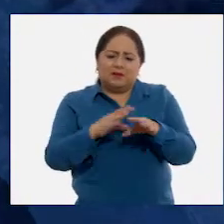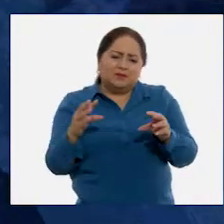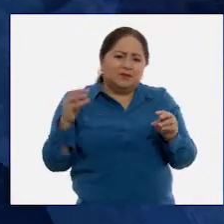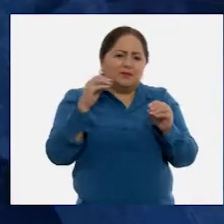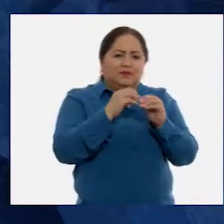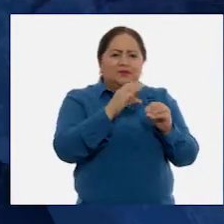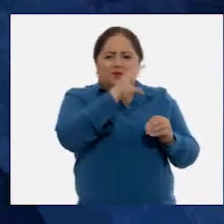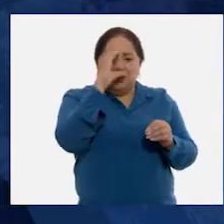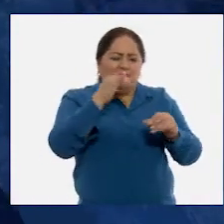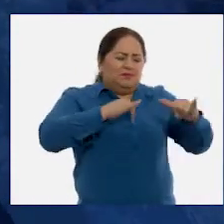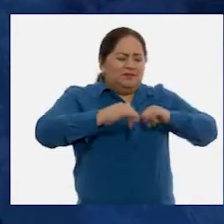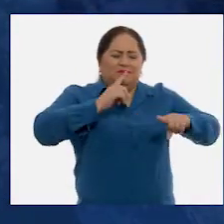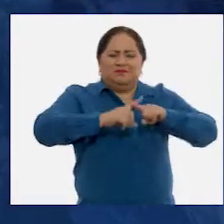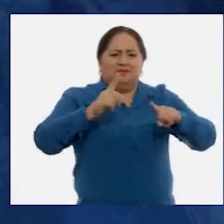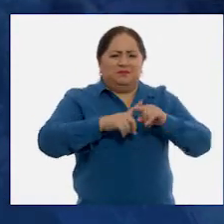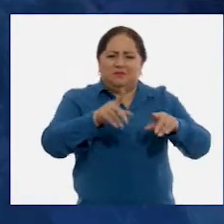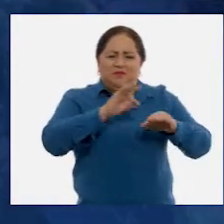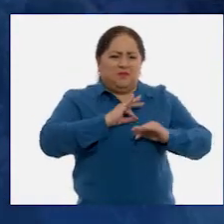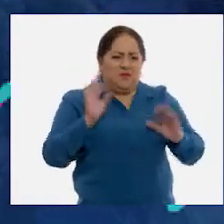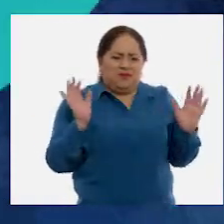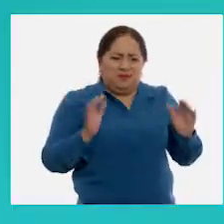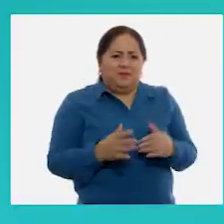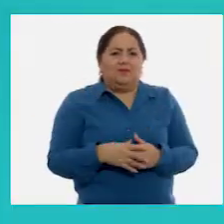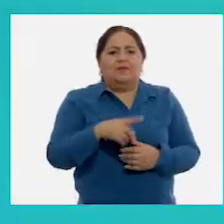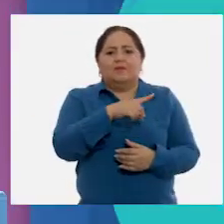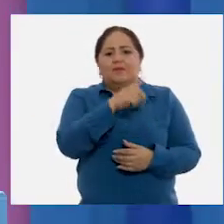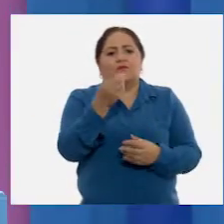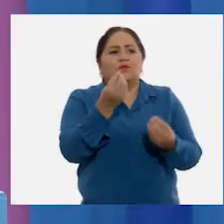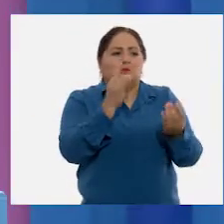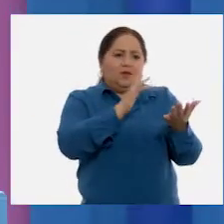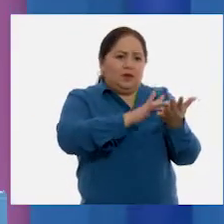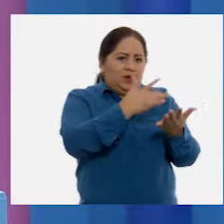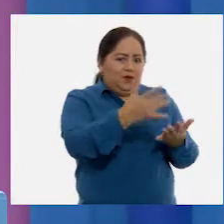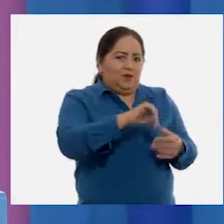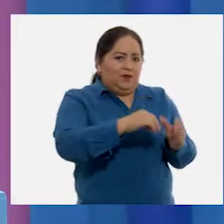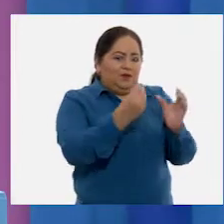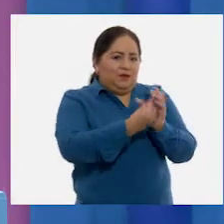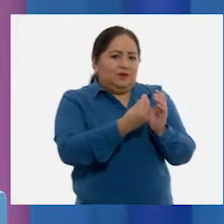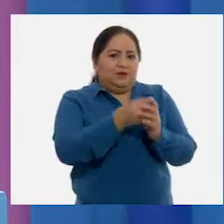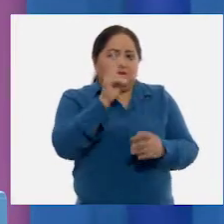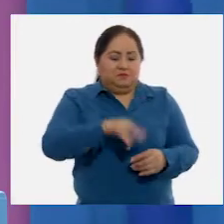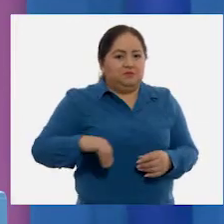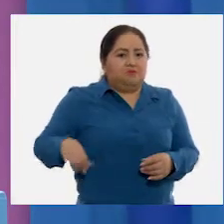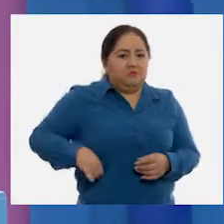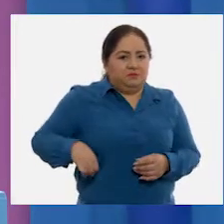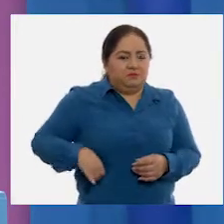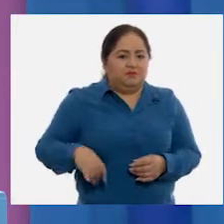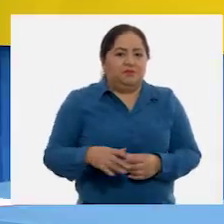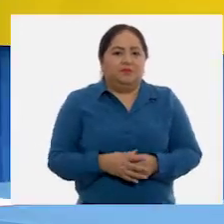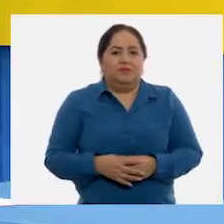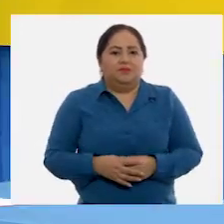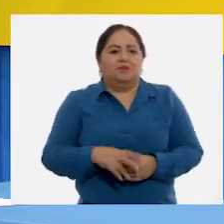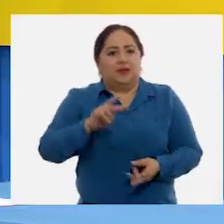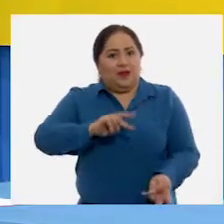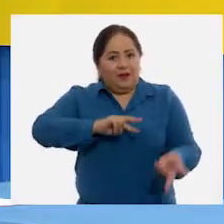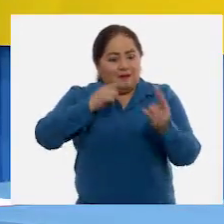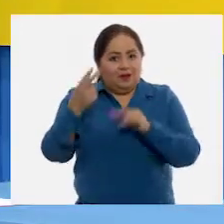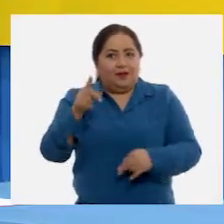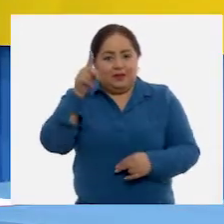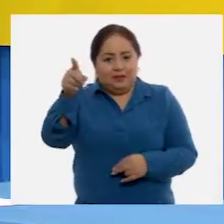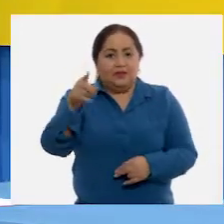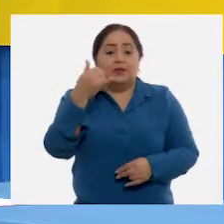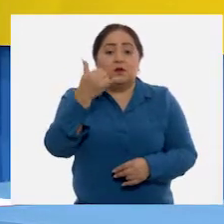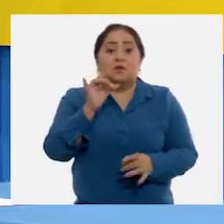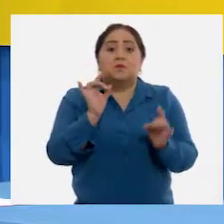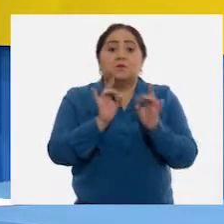con gráficas, esquemas o tablas. Pues Gaby, muchísimas gracias por esta sesión que fue muy interesante. Al contrario, María, a ti,